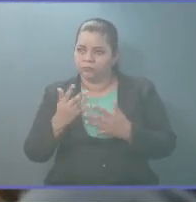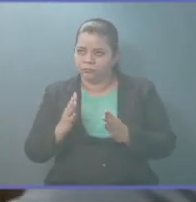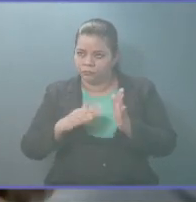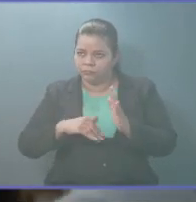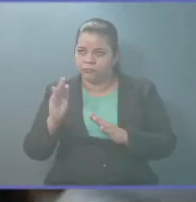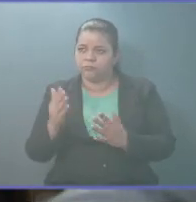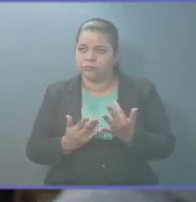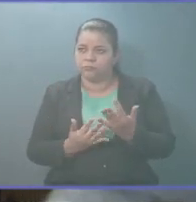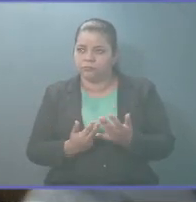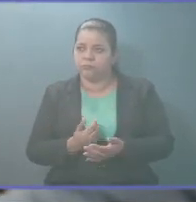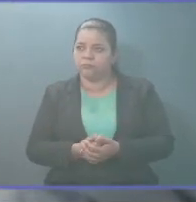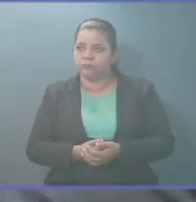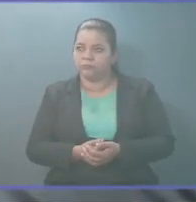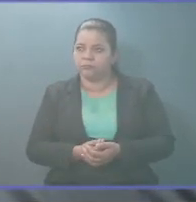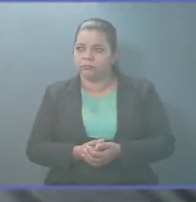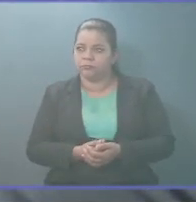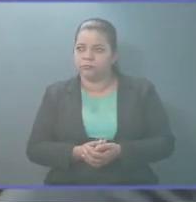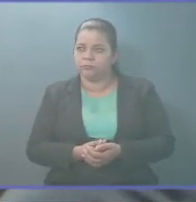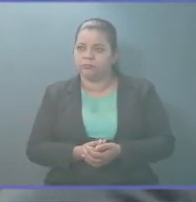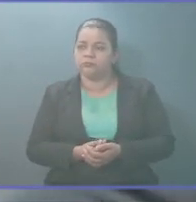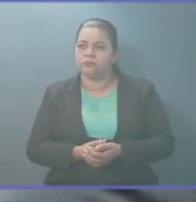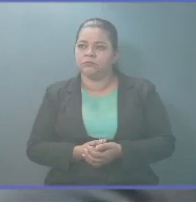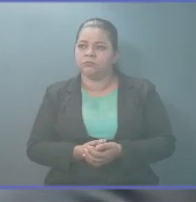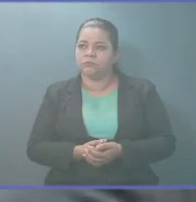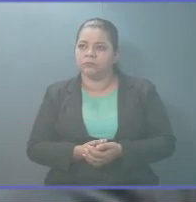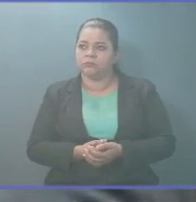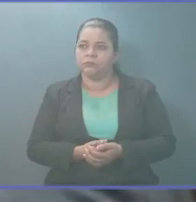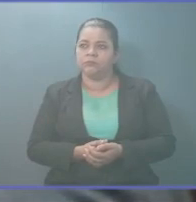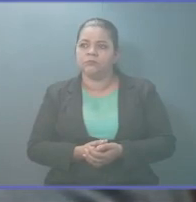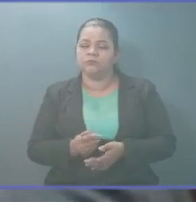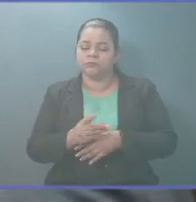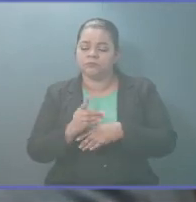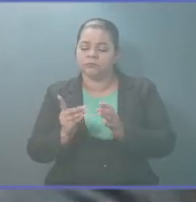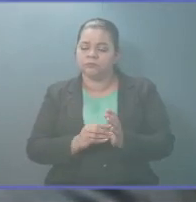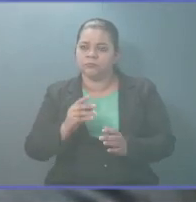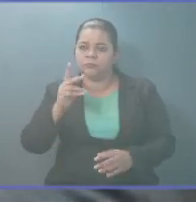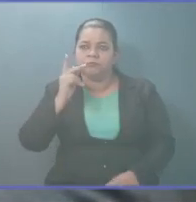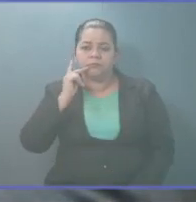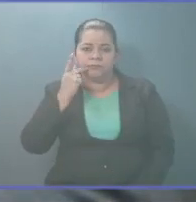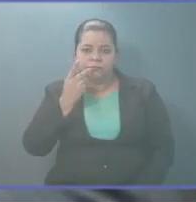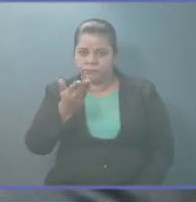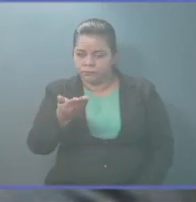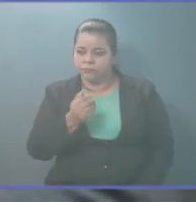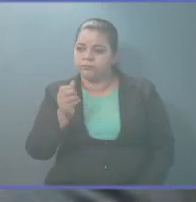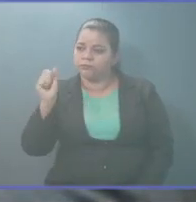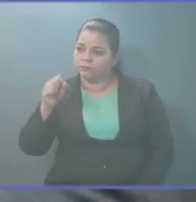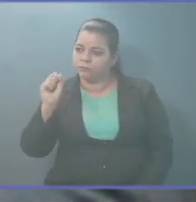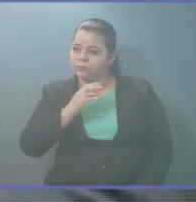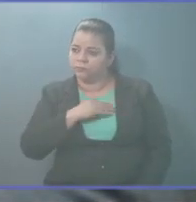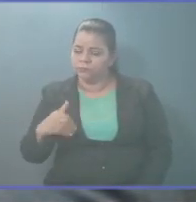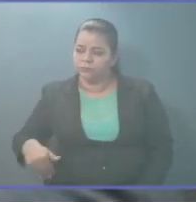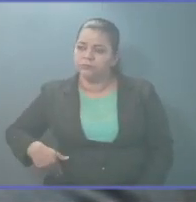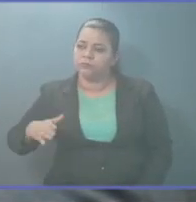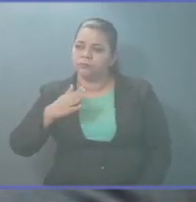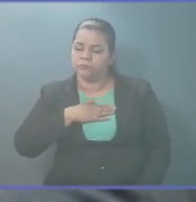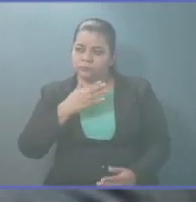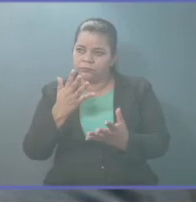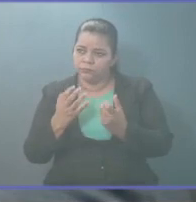sector comercio y servicios quien cometa alguna de las siguientes infracciones muy graves, y el cambio llega hasta el literal